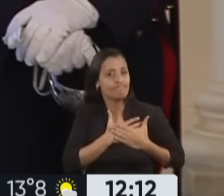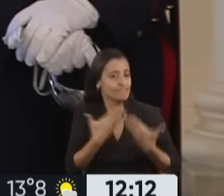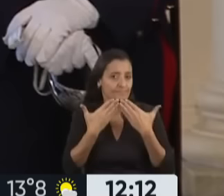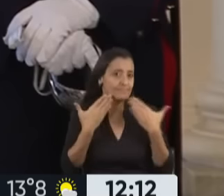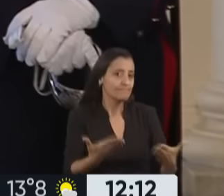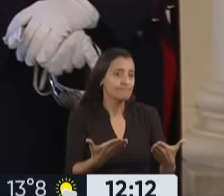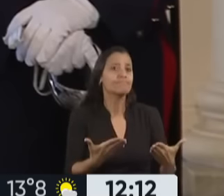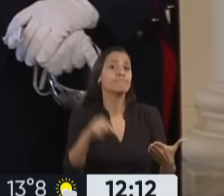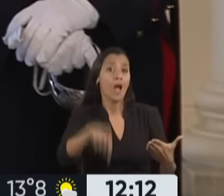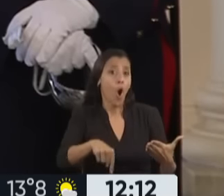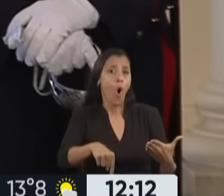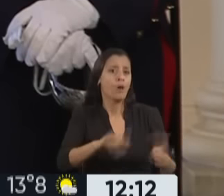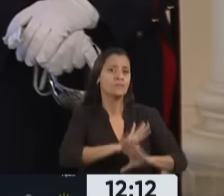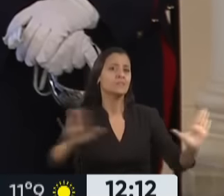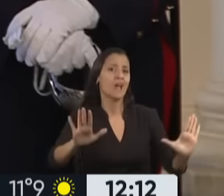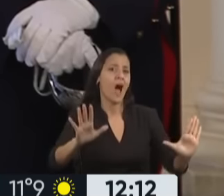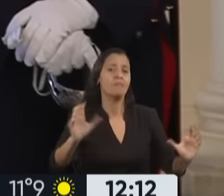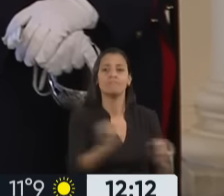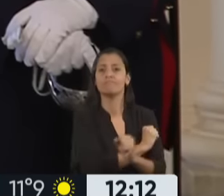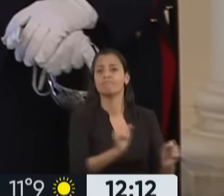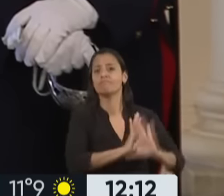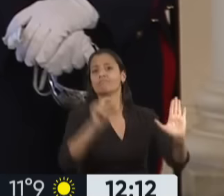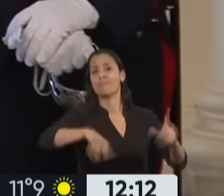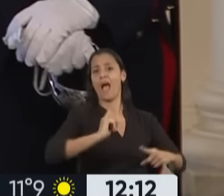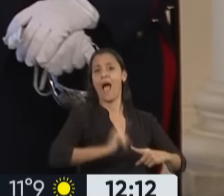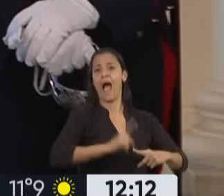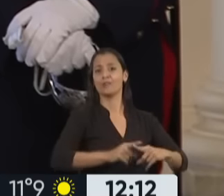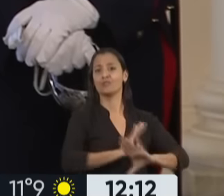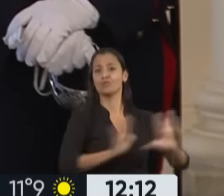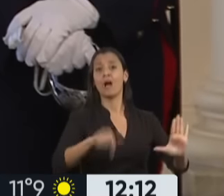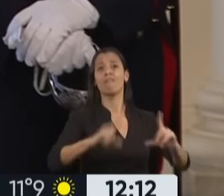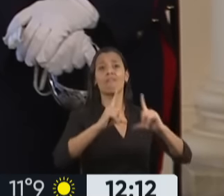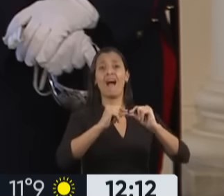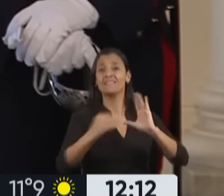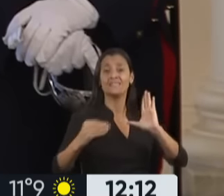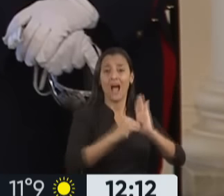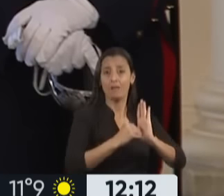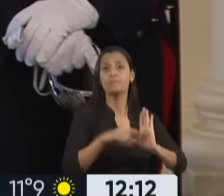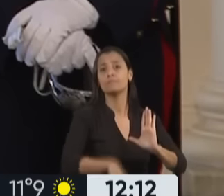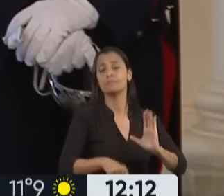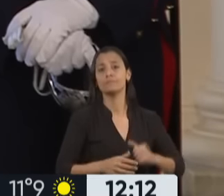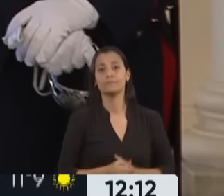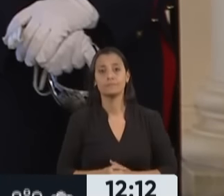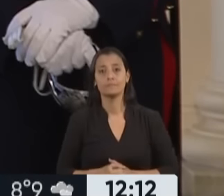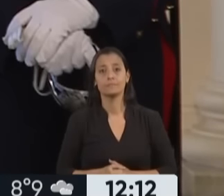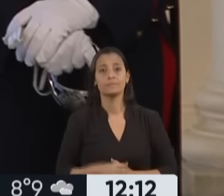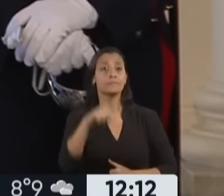corazón que finalmente se concrete en este acto una fecha con